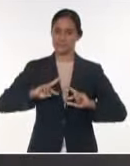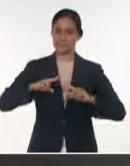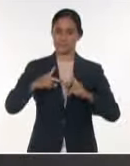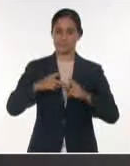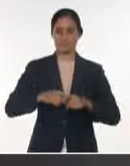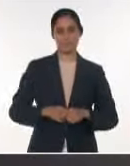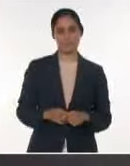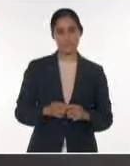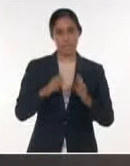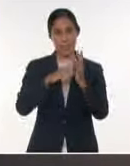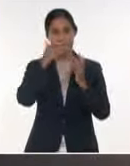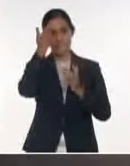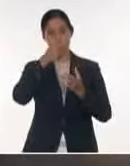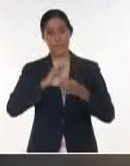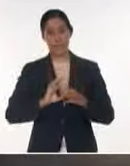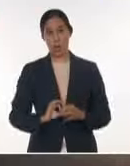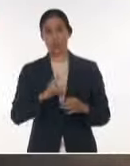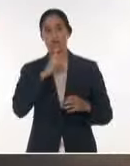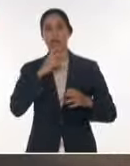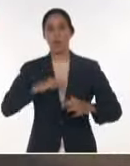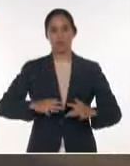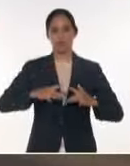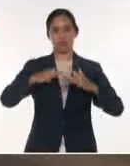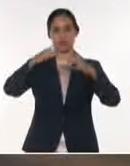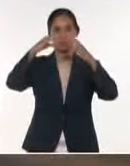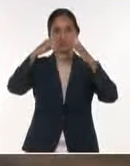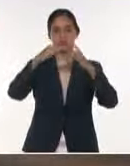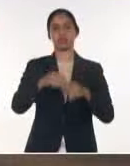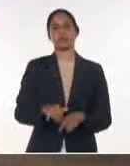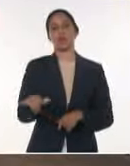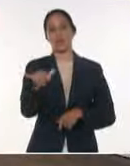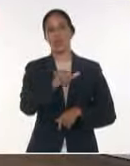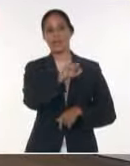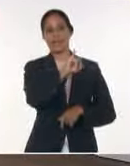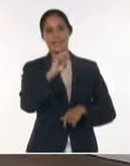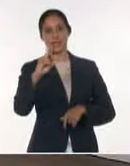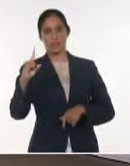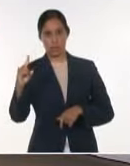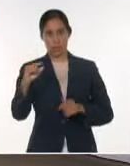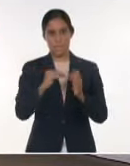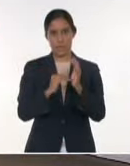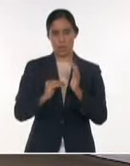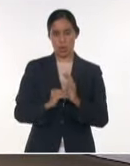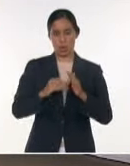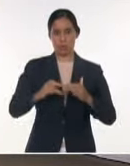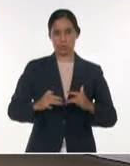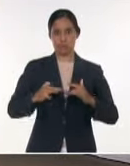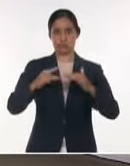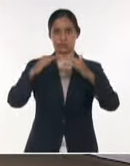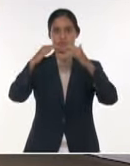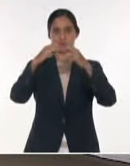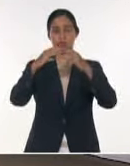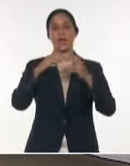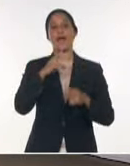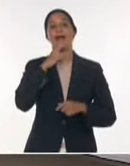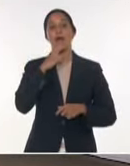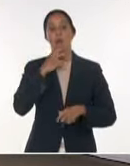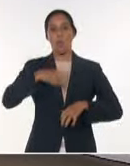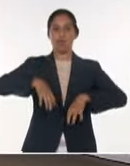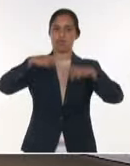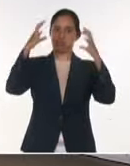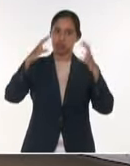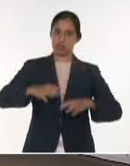mes de agosto, el volumen de agua embalsada en los embalses del país aumentó 61 millones de metros cúbicos. El comportamiento no se califica como